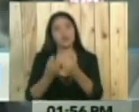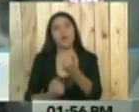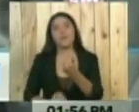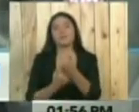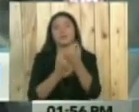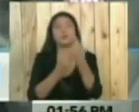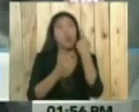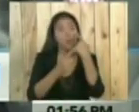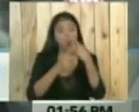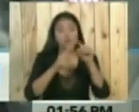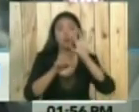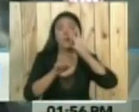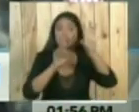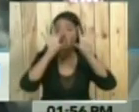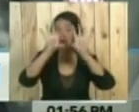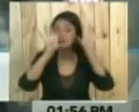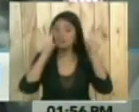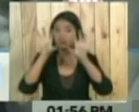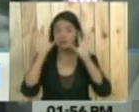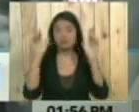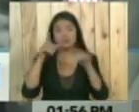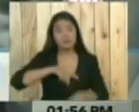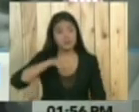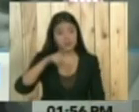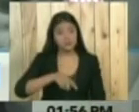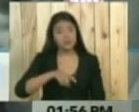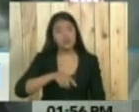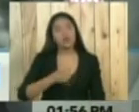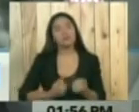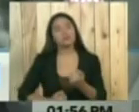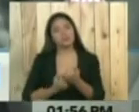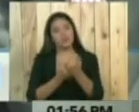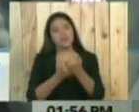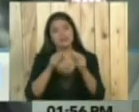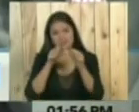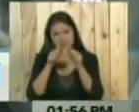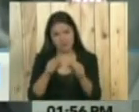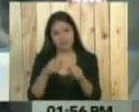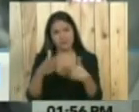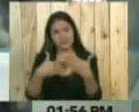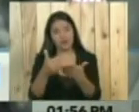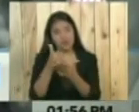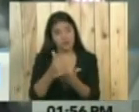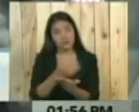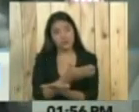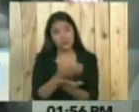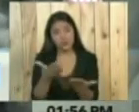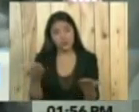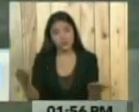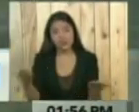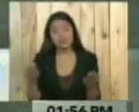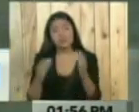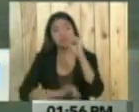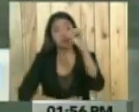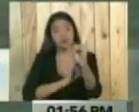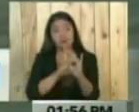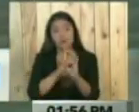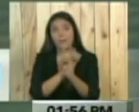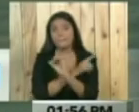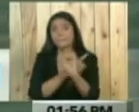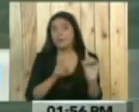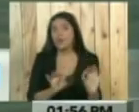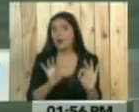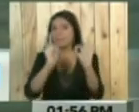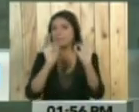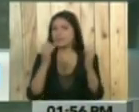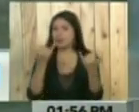todos los países del mundo que lo requieran. Seguir manteniendo la cooperación internacional, sobre todo en